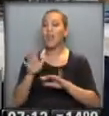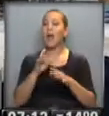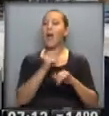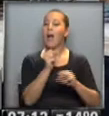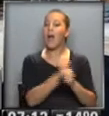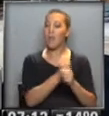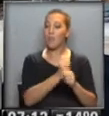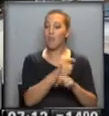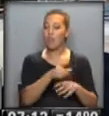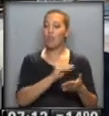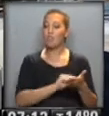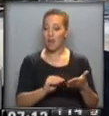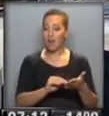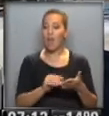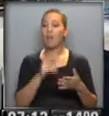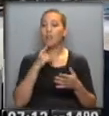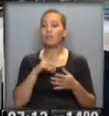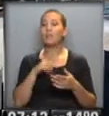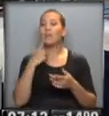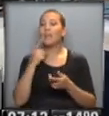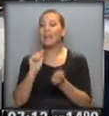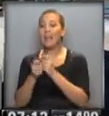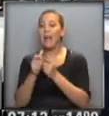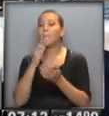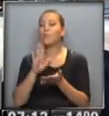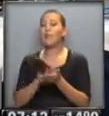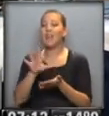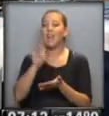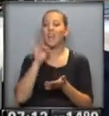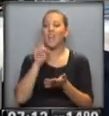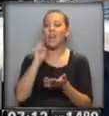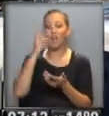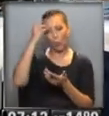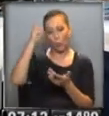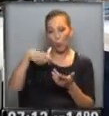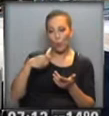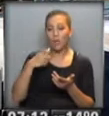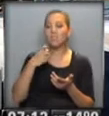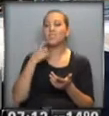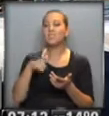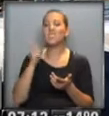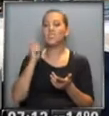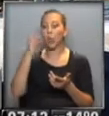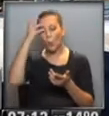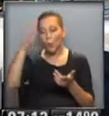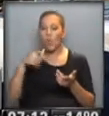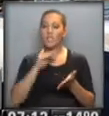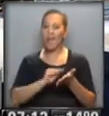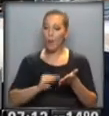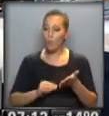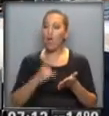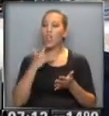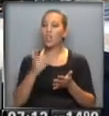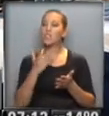Se trata de las iniciativas que promueven cambios en la elección de los miembros y la conformación del Consejo de la Magistratura, que